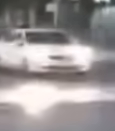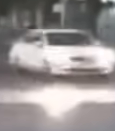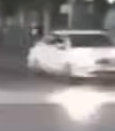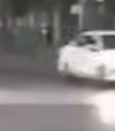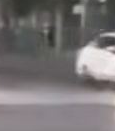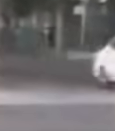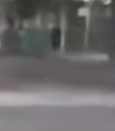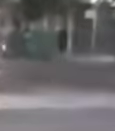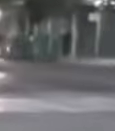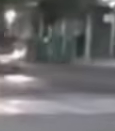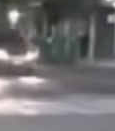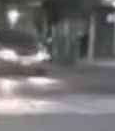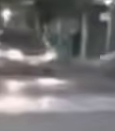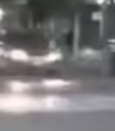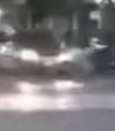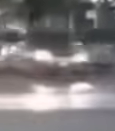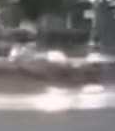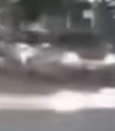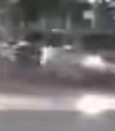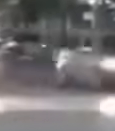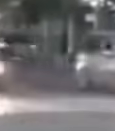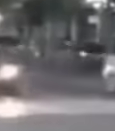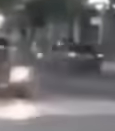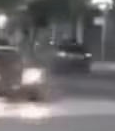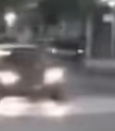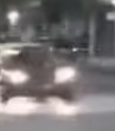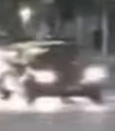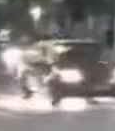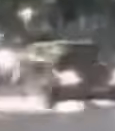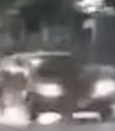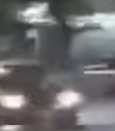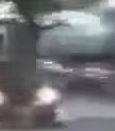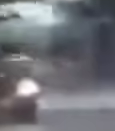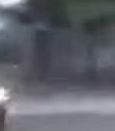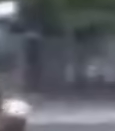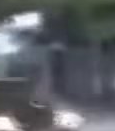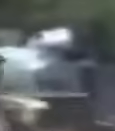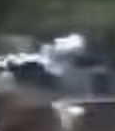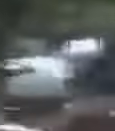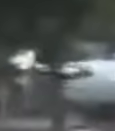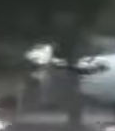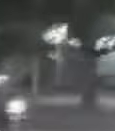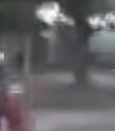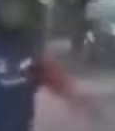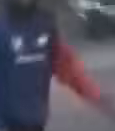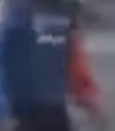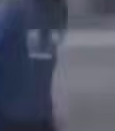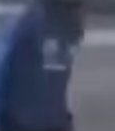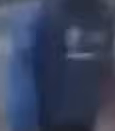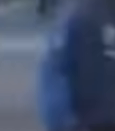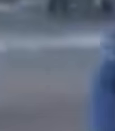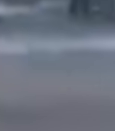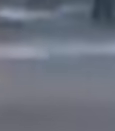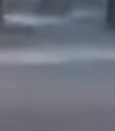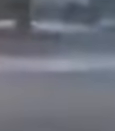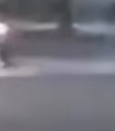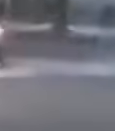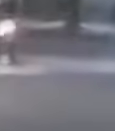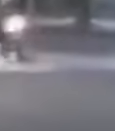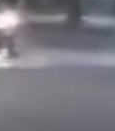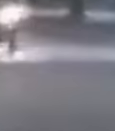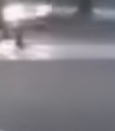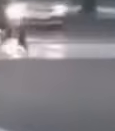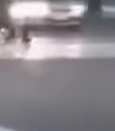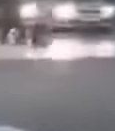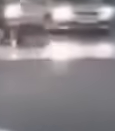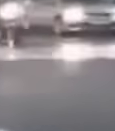puede, independientemente, digo, el resultado, sí. Te dice, lo único que dice te obvio lo único que te fue salió mal a vos fue lo de Boca, ¿no? ¿Cómo? Lo único que